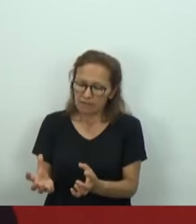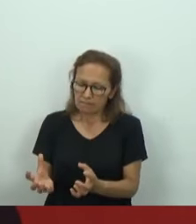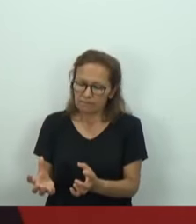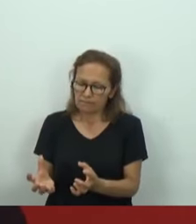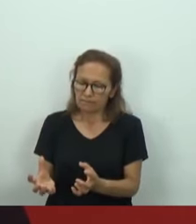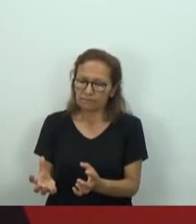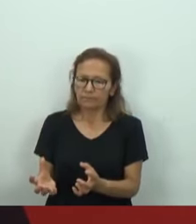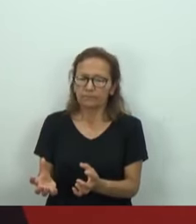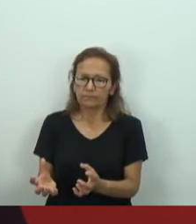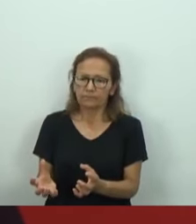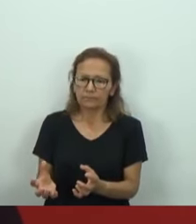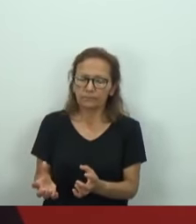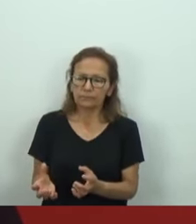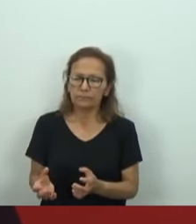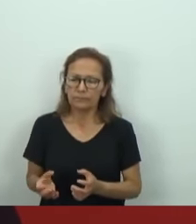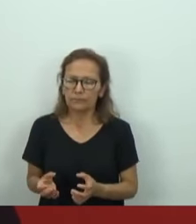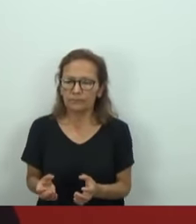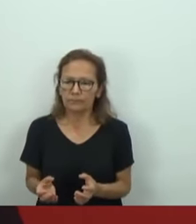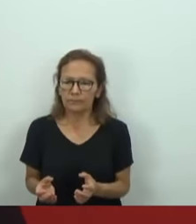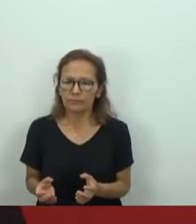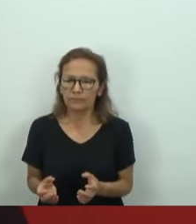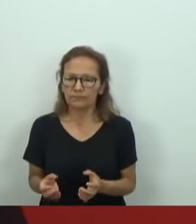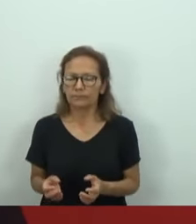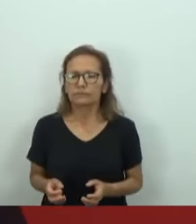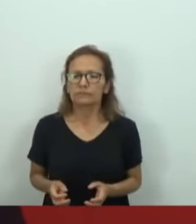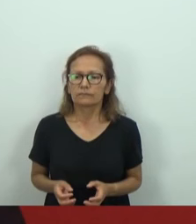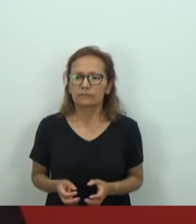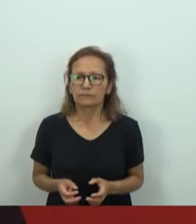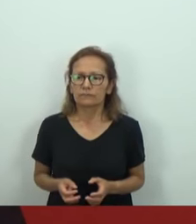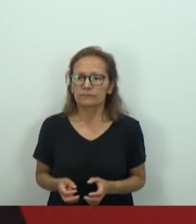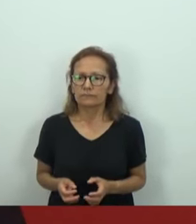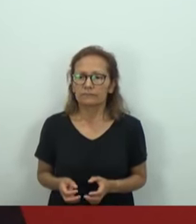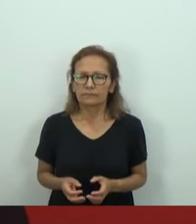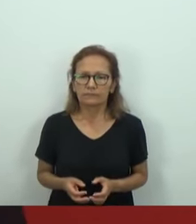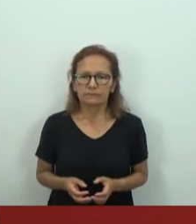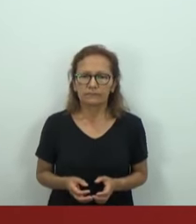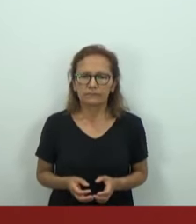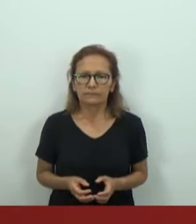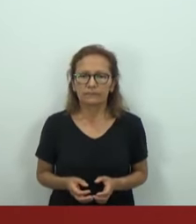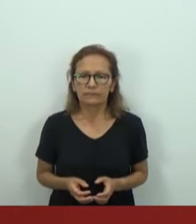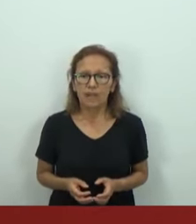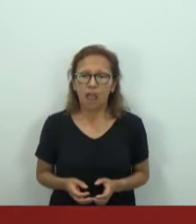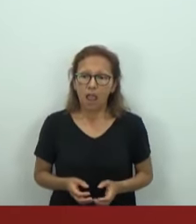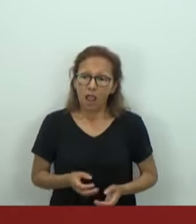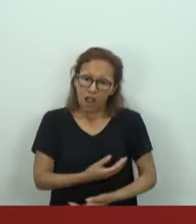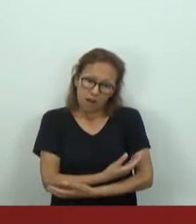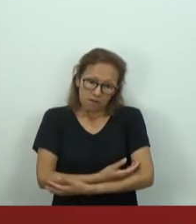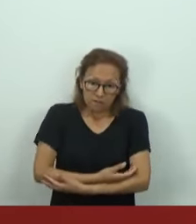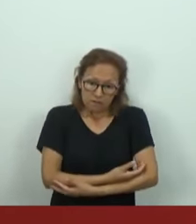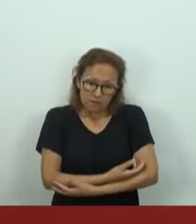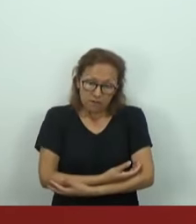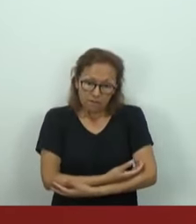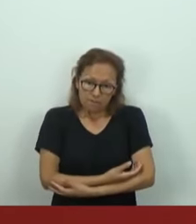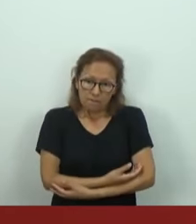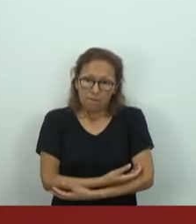un Thunderbolt de Apple, que más rápido todavía. Pero el niño puede tener un grupo de